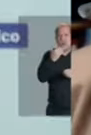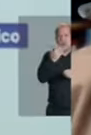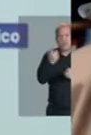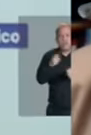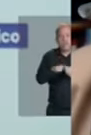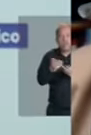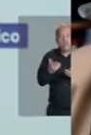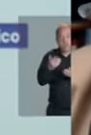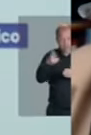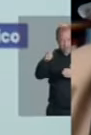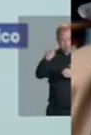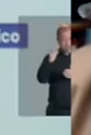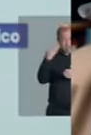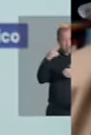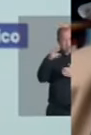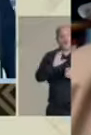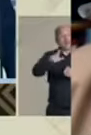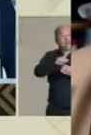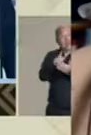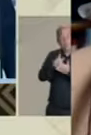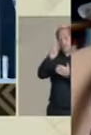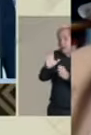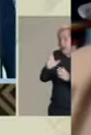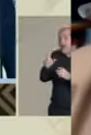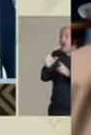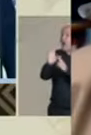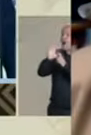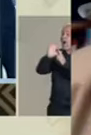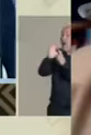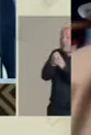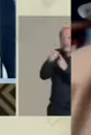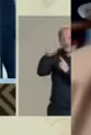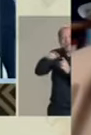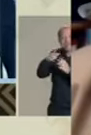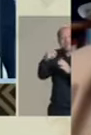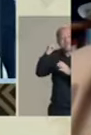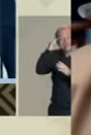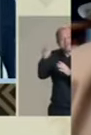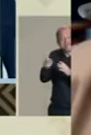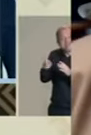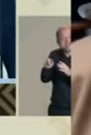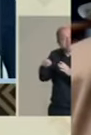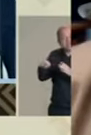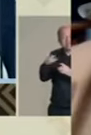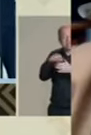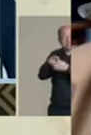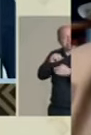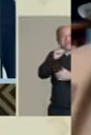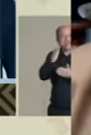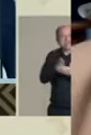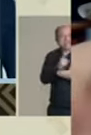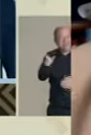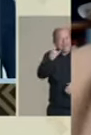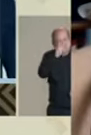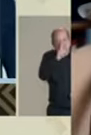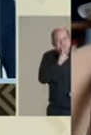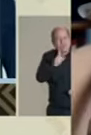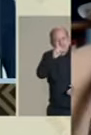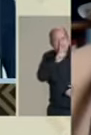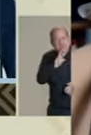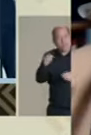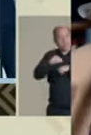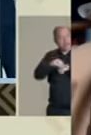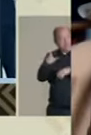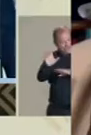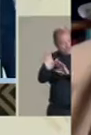de pobreza y desigualdad se redujeron no solo por programas sociales como los que sí se aplican, como los que se están aplicando en México, sino también